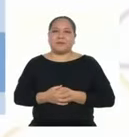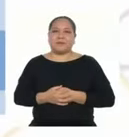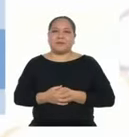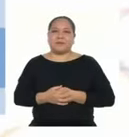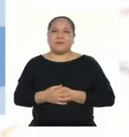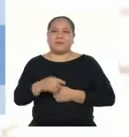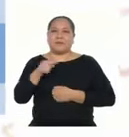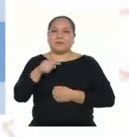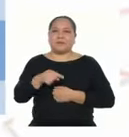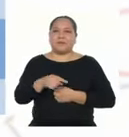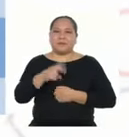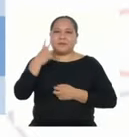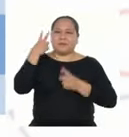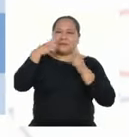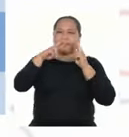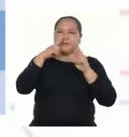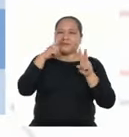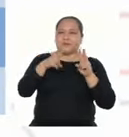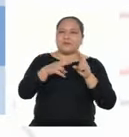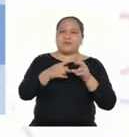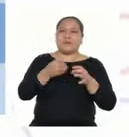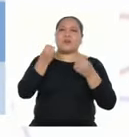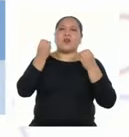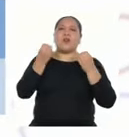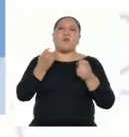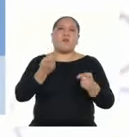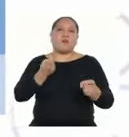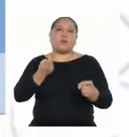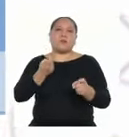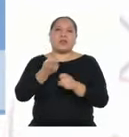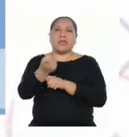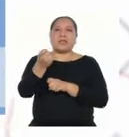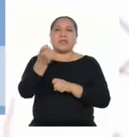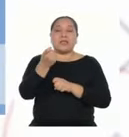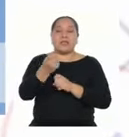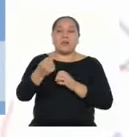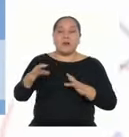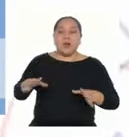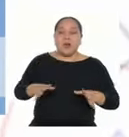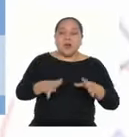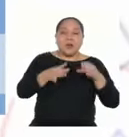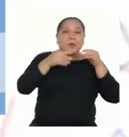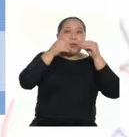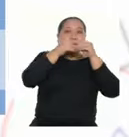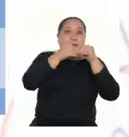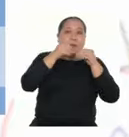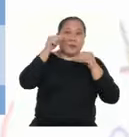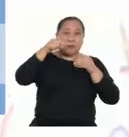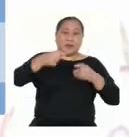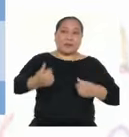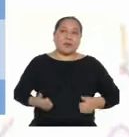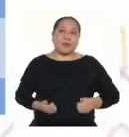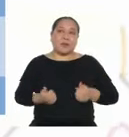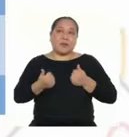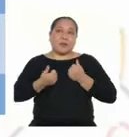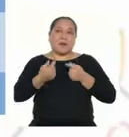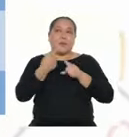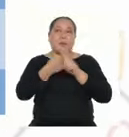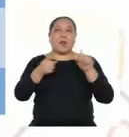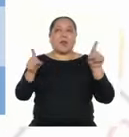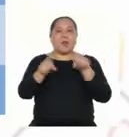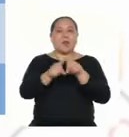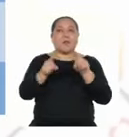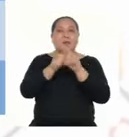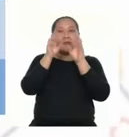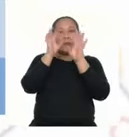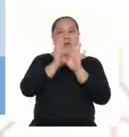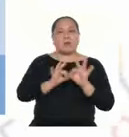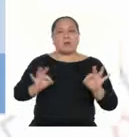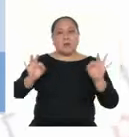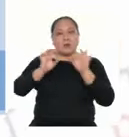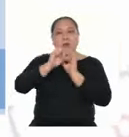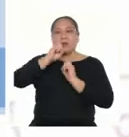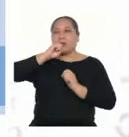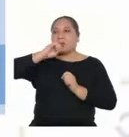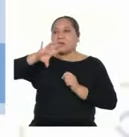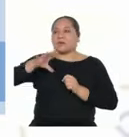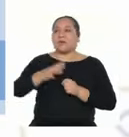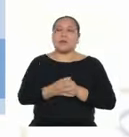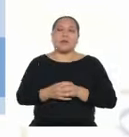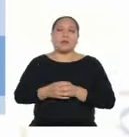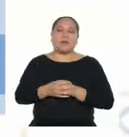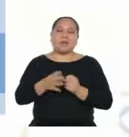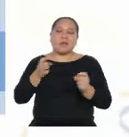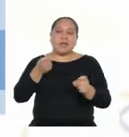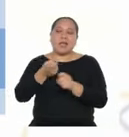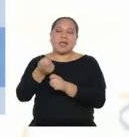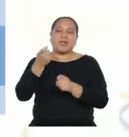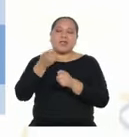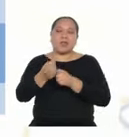imagen observamos el impacto que genera el plástico en nuestras vidas. Pero también es importante mencionar que perjudica la